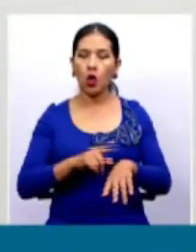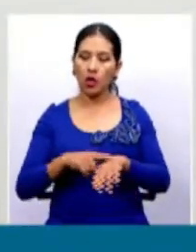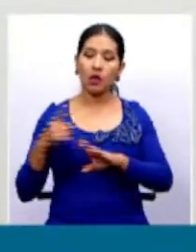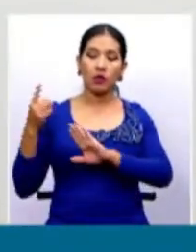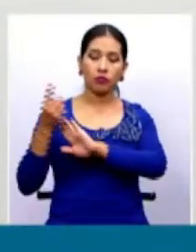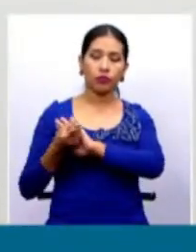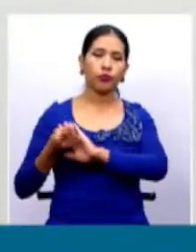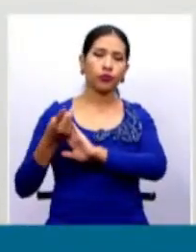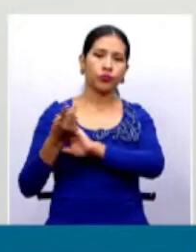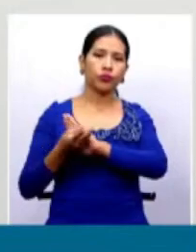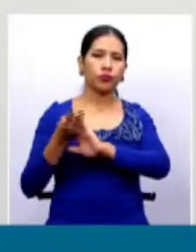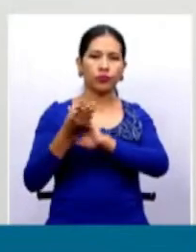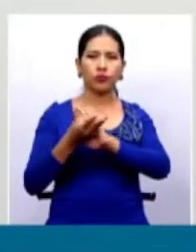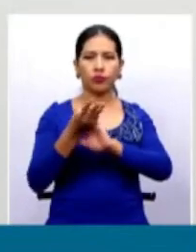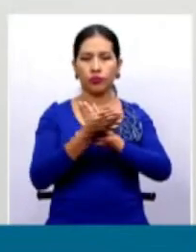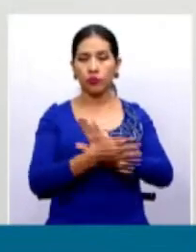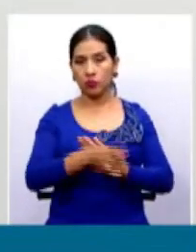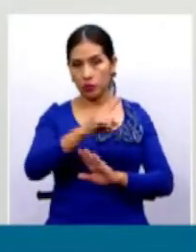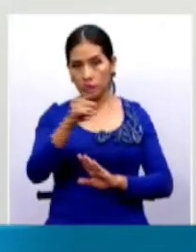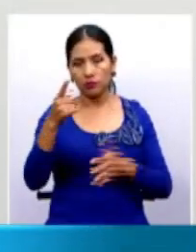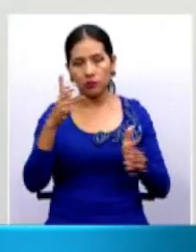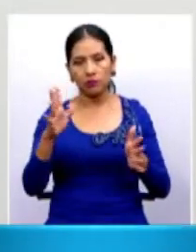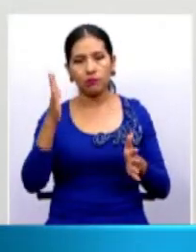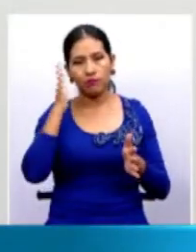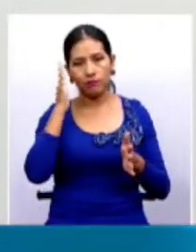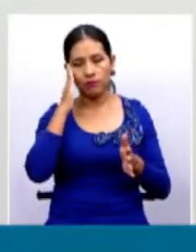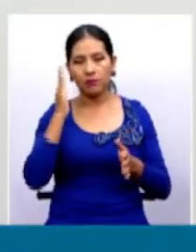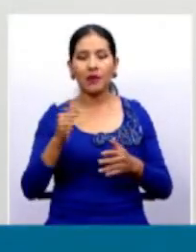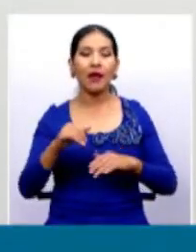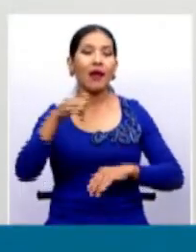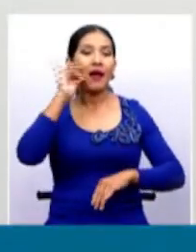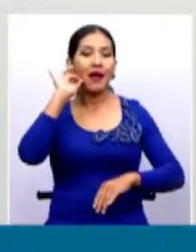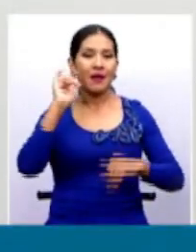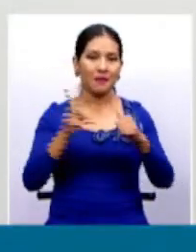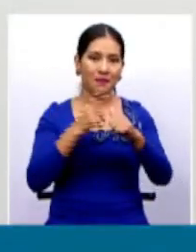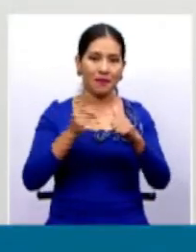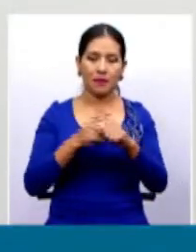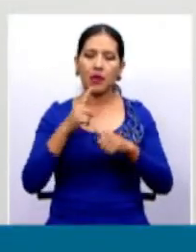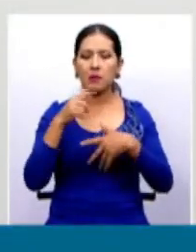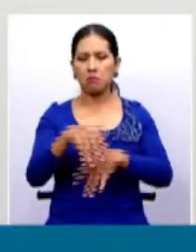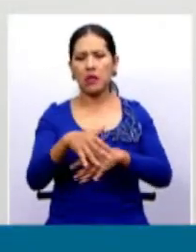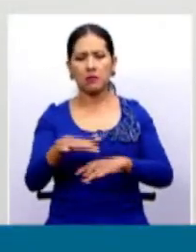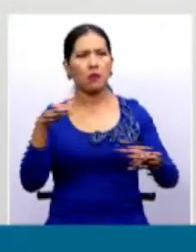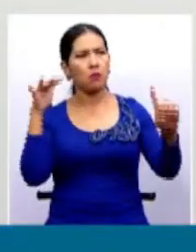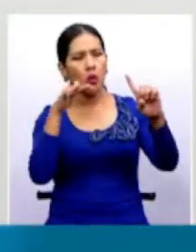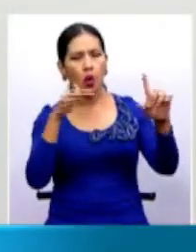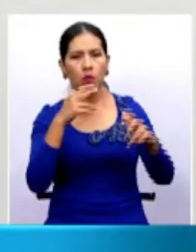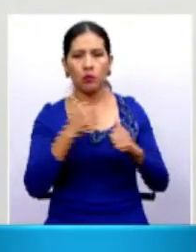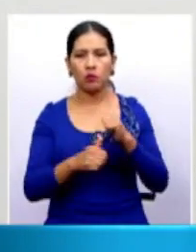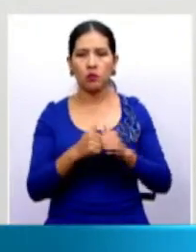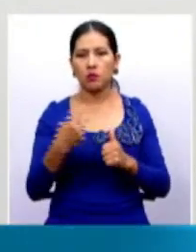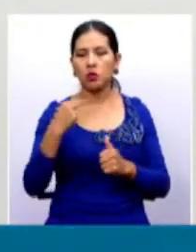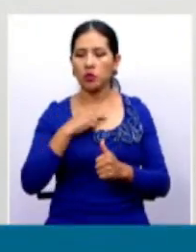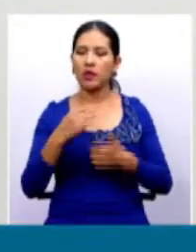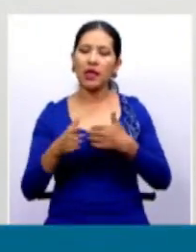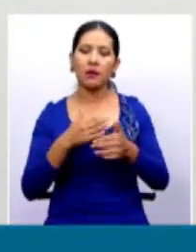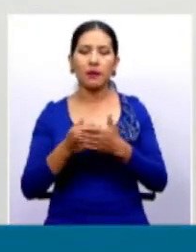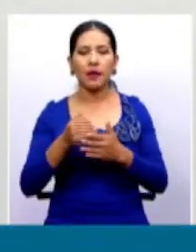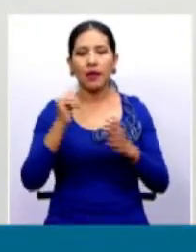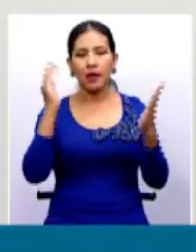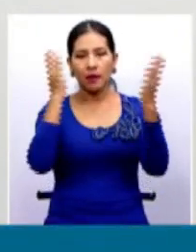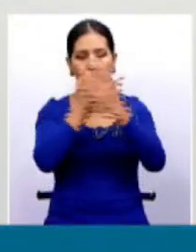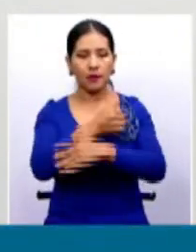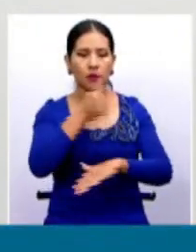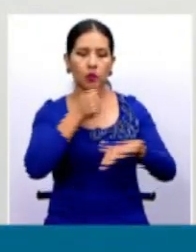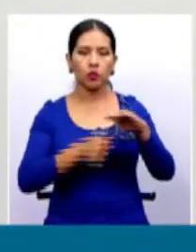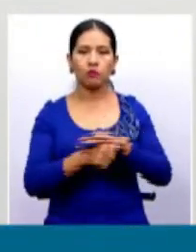horas ustedes conocen lo que ha ocurrido el día de ayer una marcha violenta que eso no podemos tapar Nadie puede tapar Esa